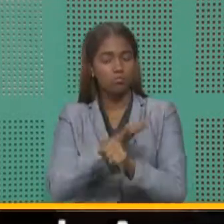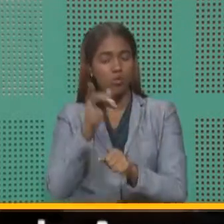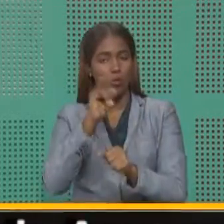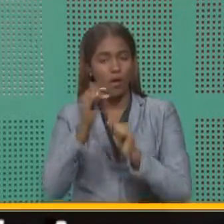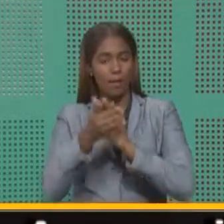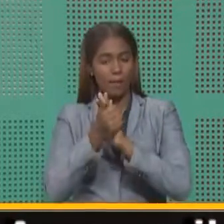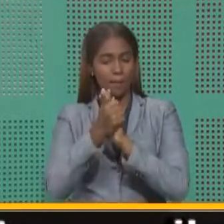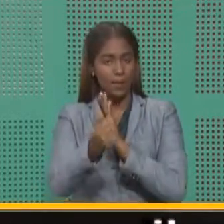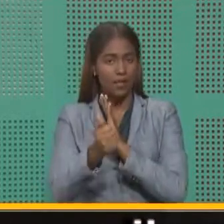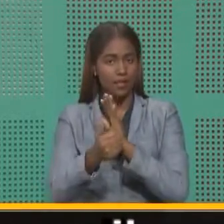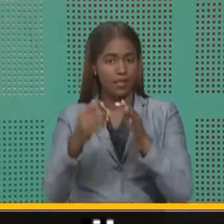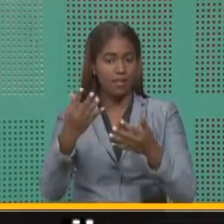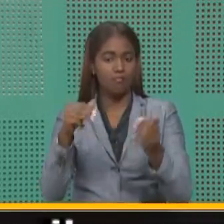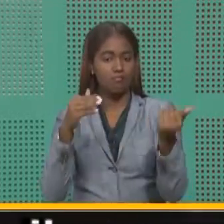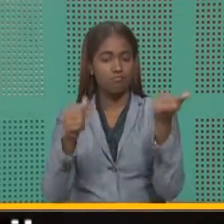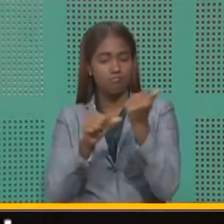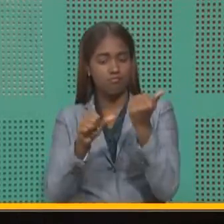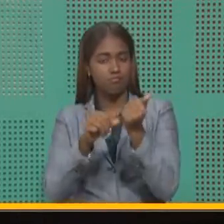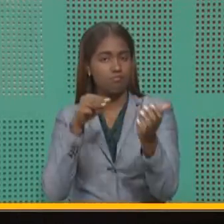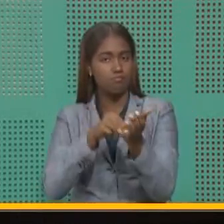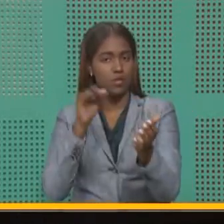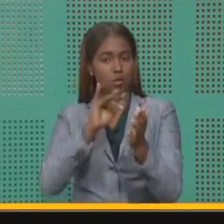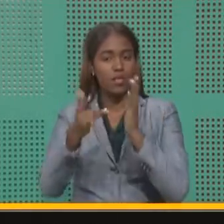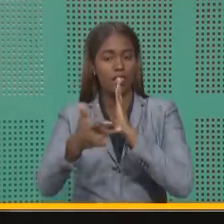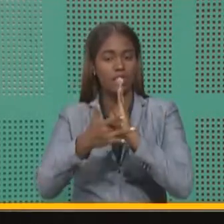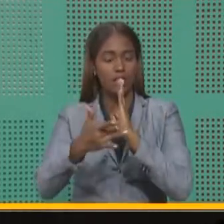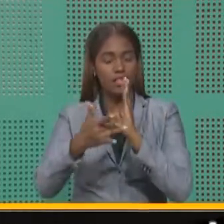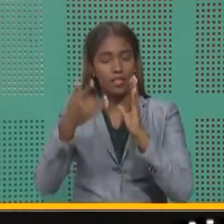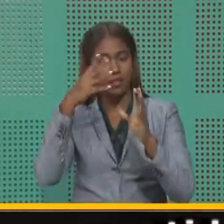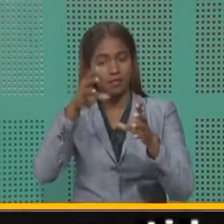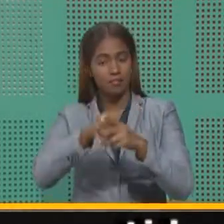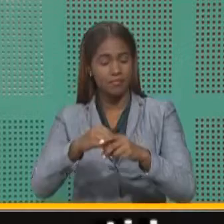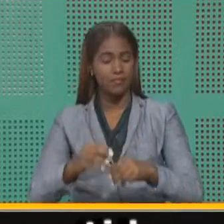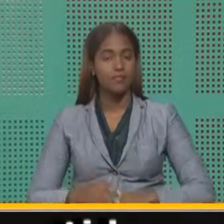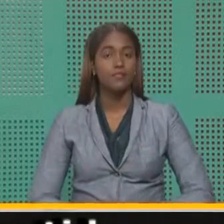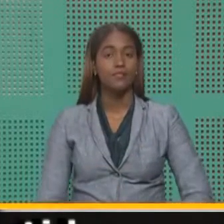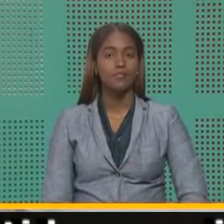especialistas enfermeras y técnicos de rayos x